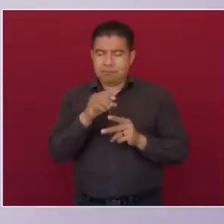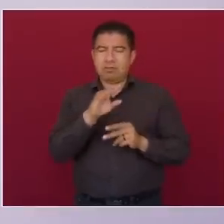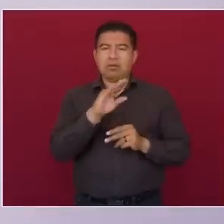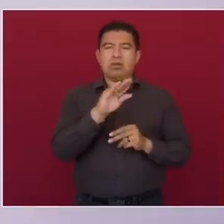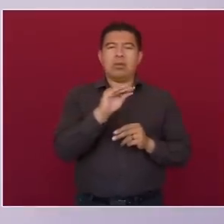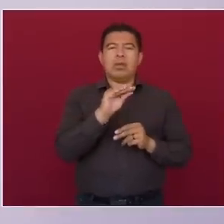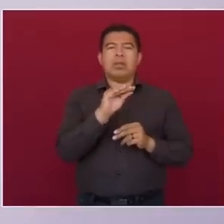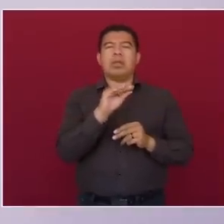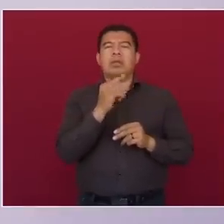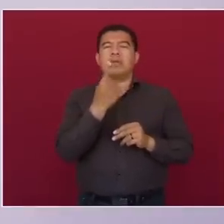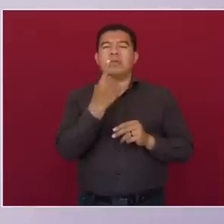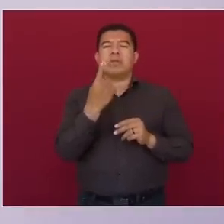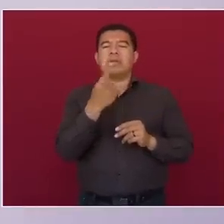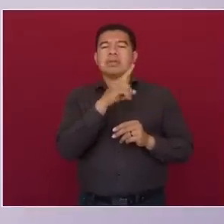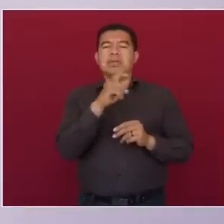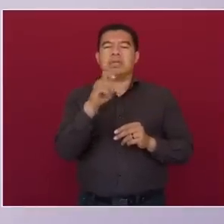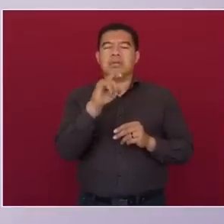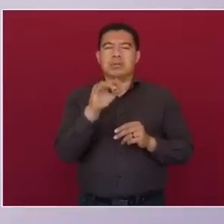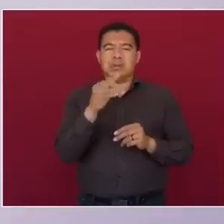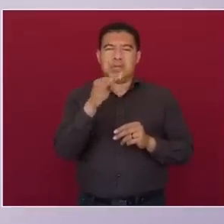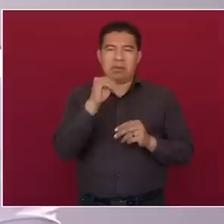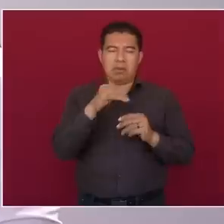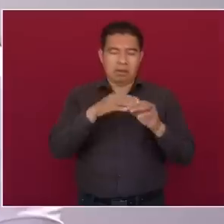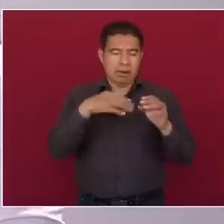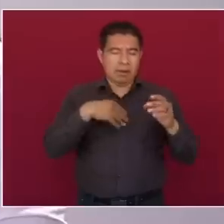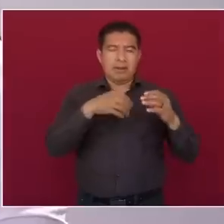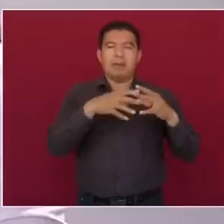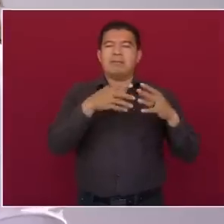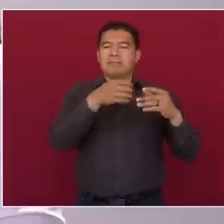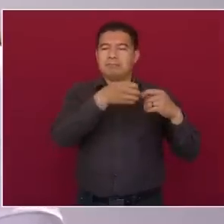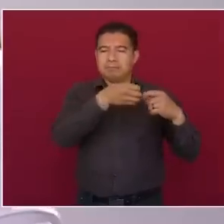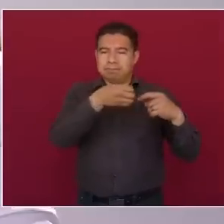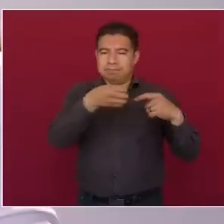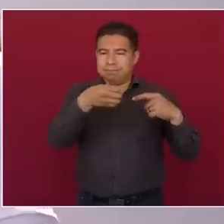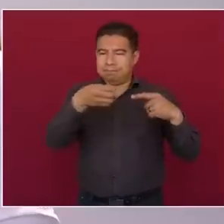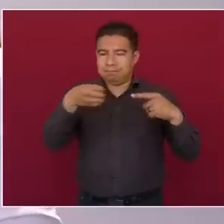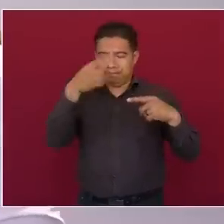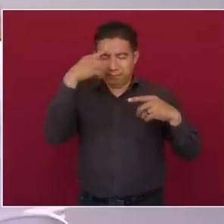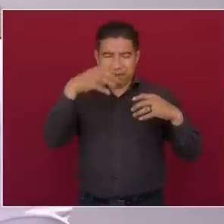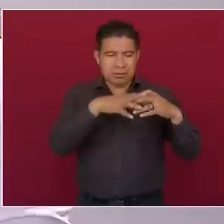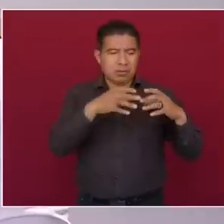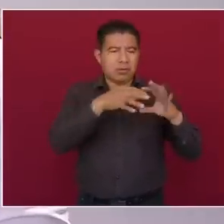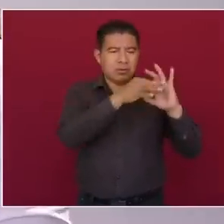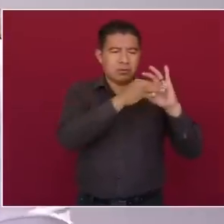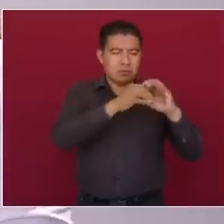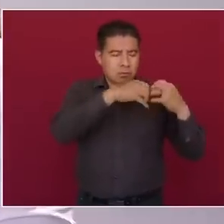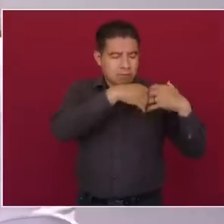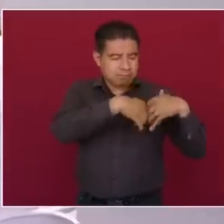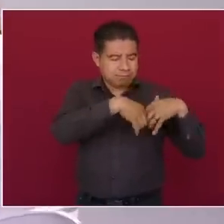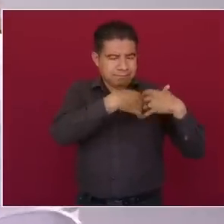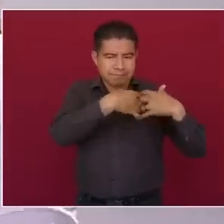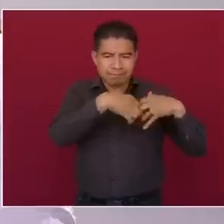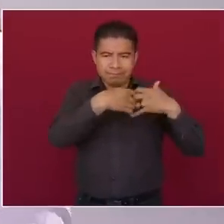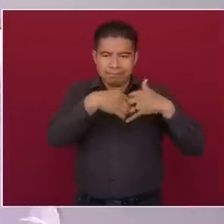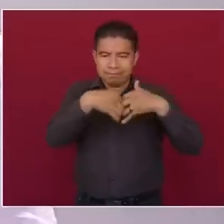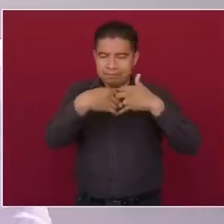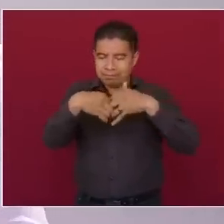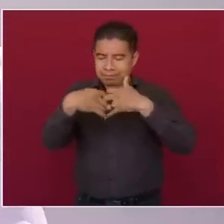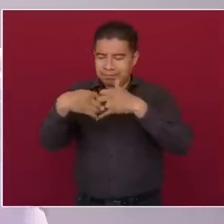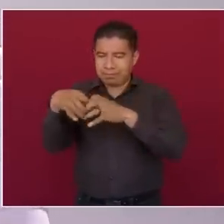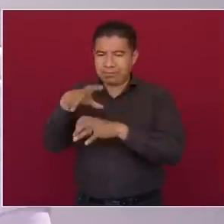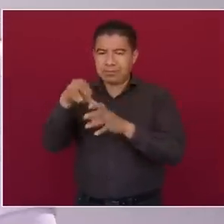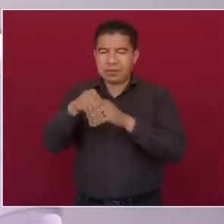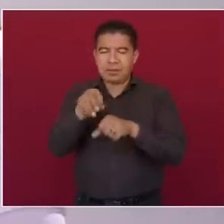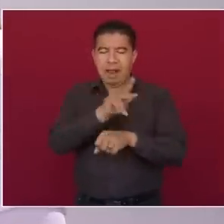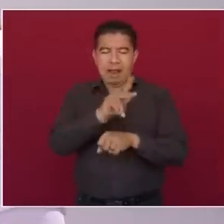91.459 equipos que deben trabajar en forma coordinada, tal como una máquina de reloj.